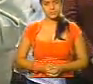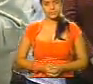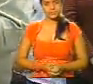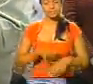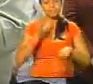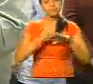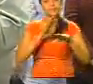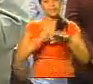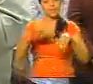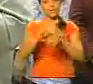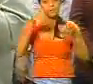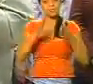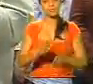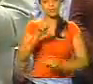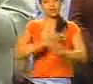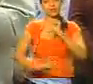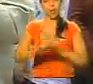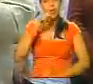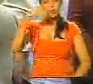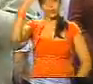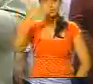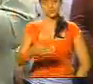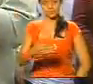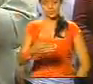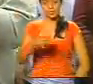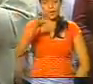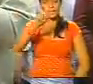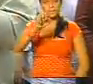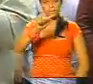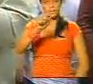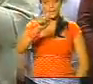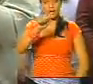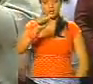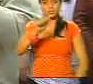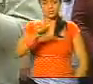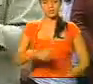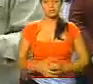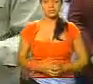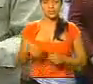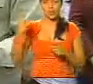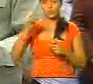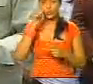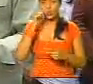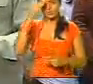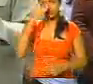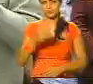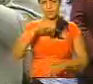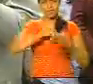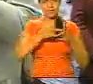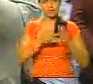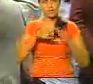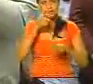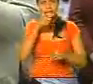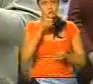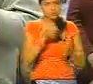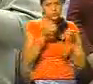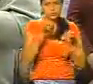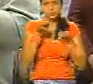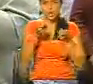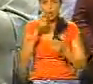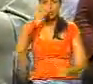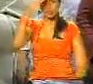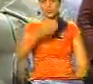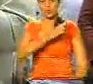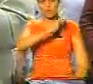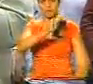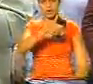Ministro de la Defensa, general en jefe Mata Figueroa. Comandante Estratégico Operacional, mayor